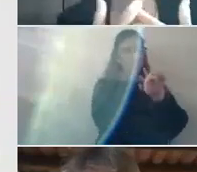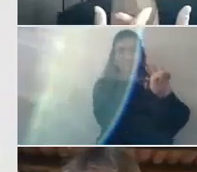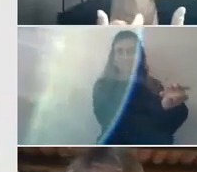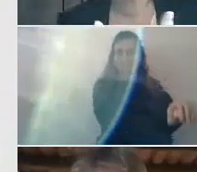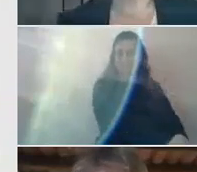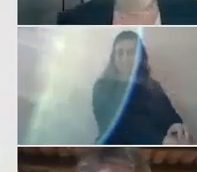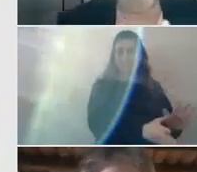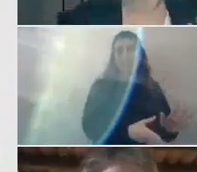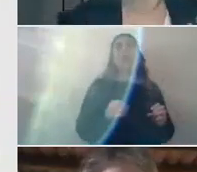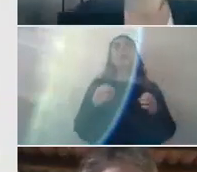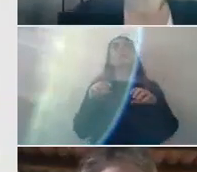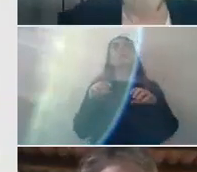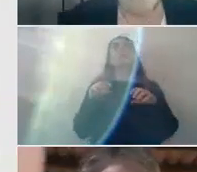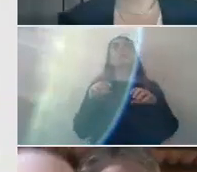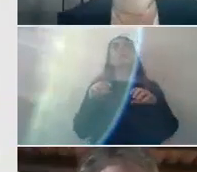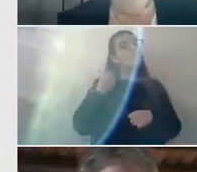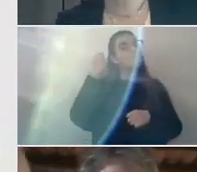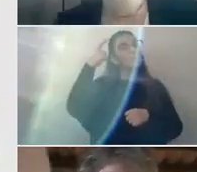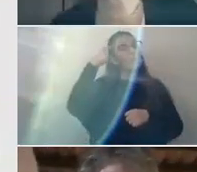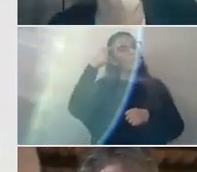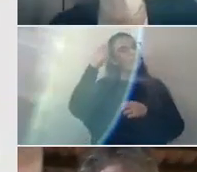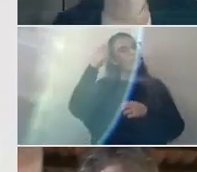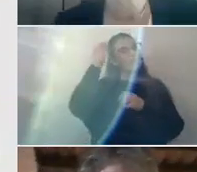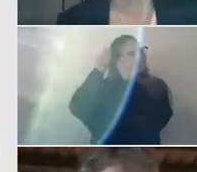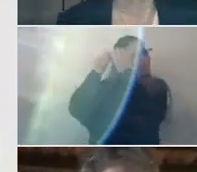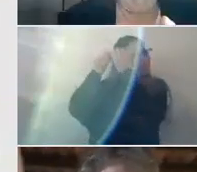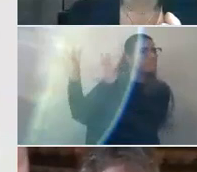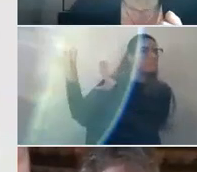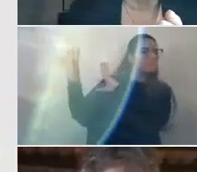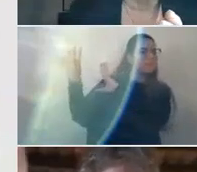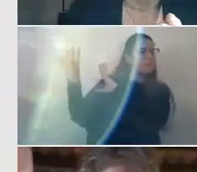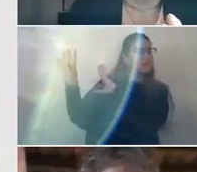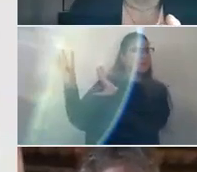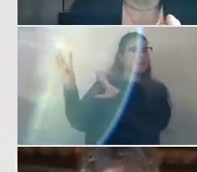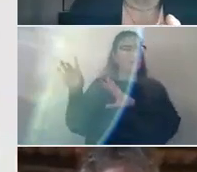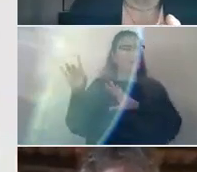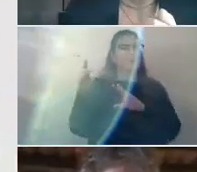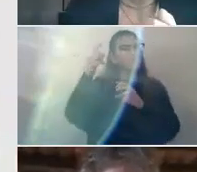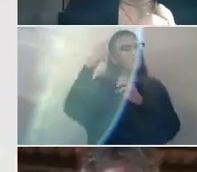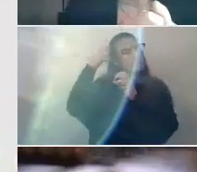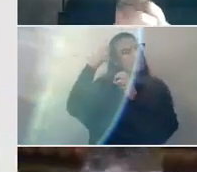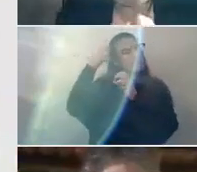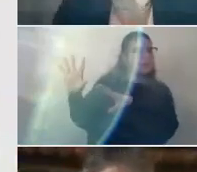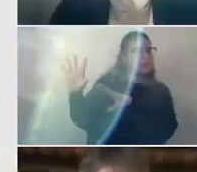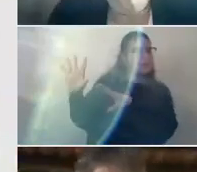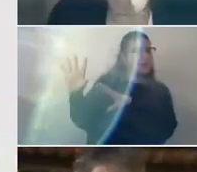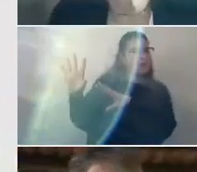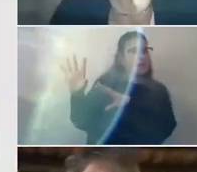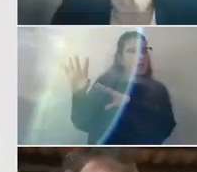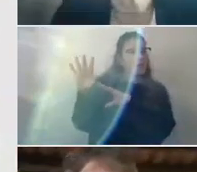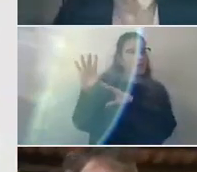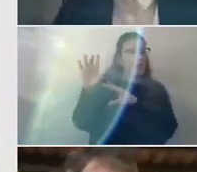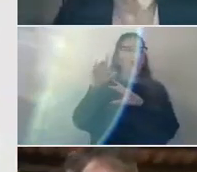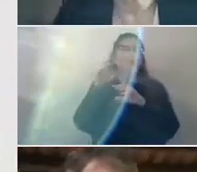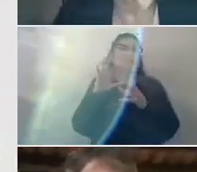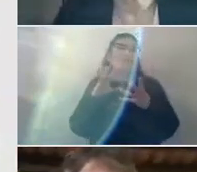desterrando prejuicios estigmas ir desterrando estereotipos